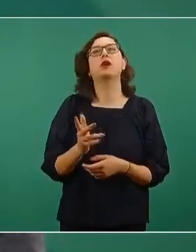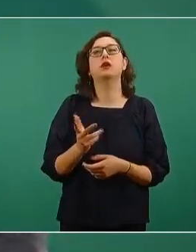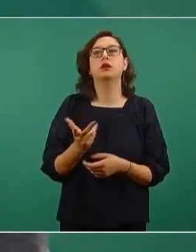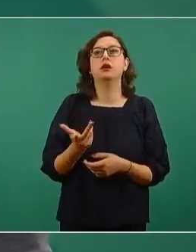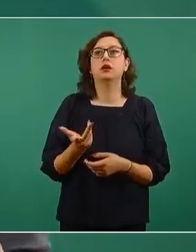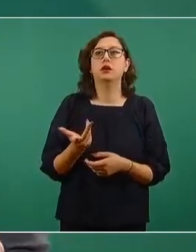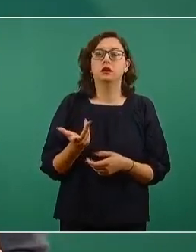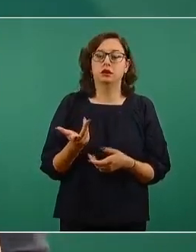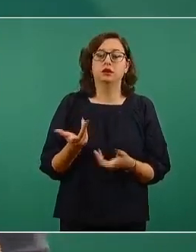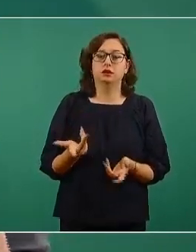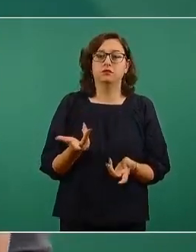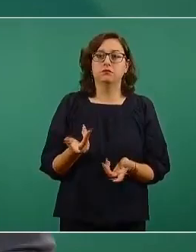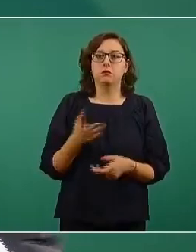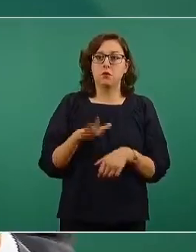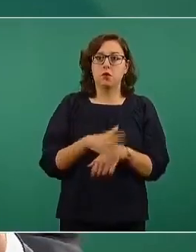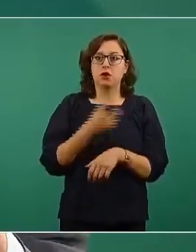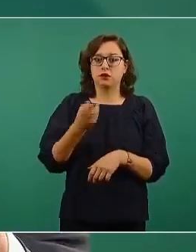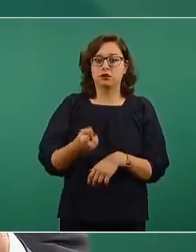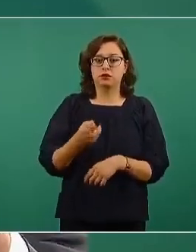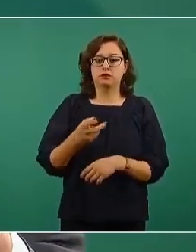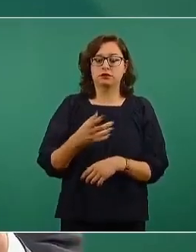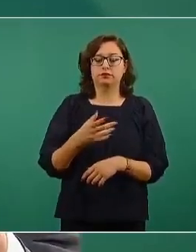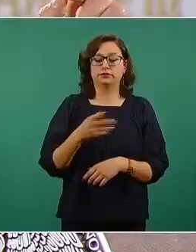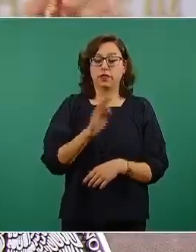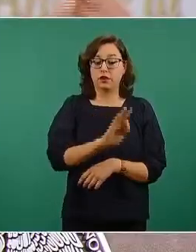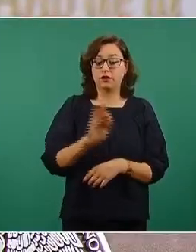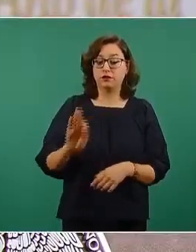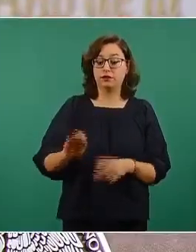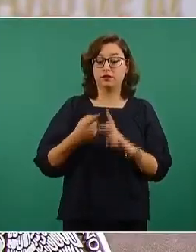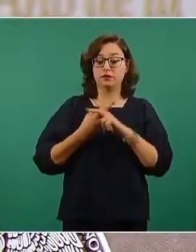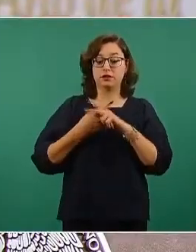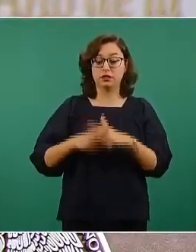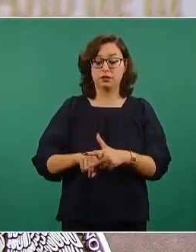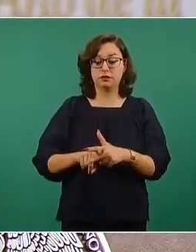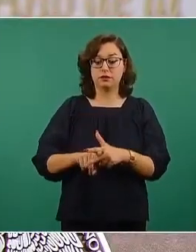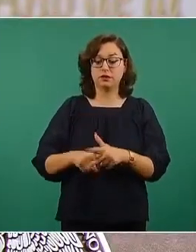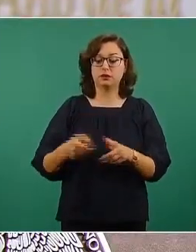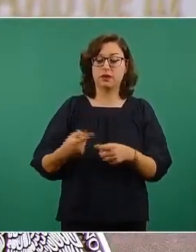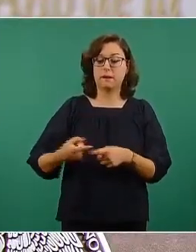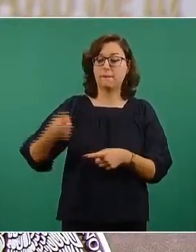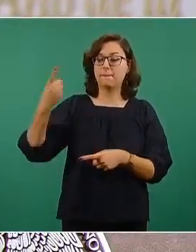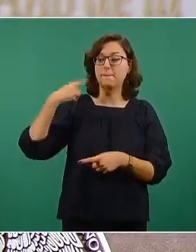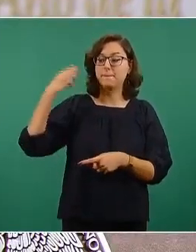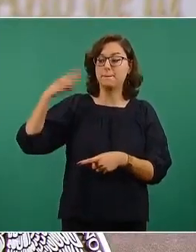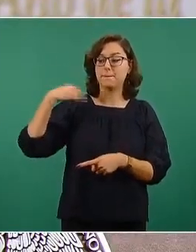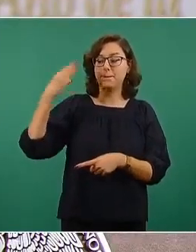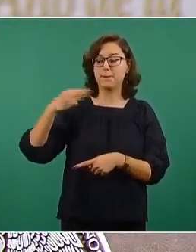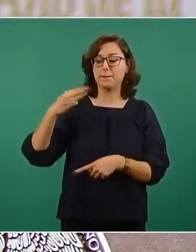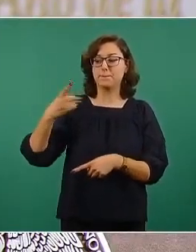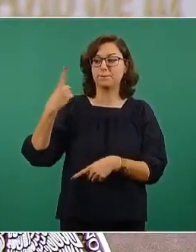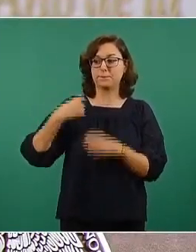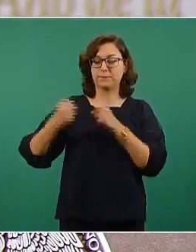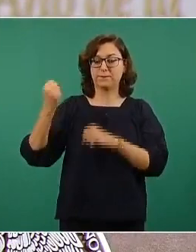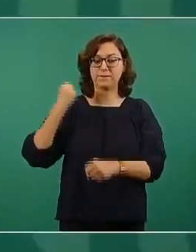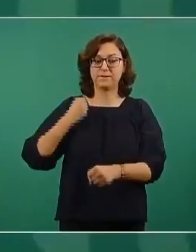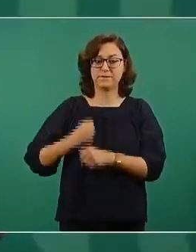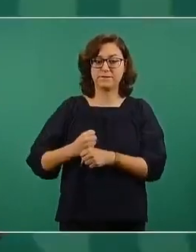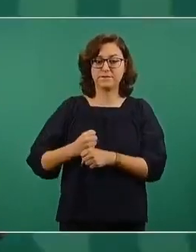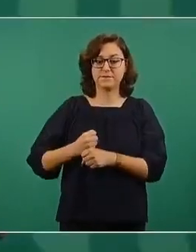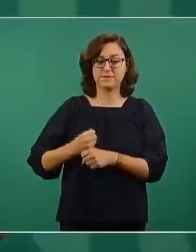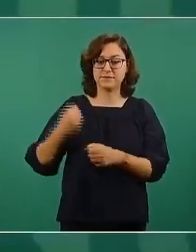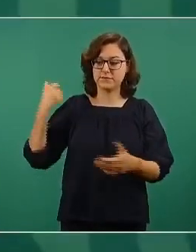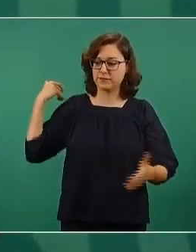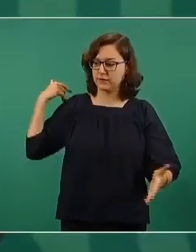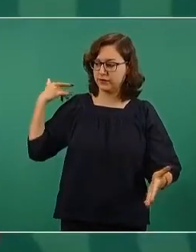eso se estableció la fecha de inicio en el primer fallecimiento registrado en marzo del año pasado,